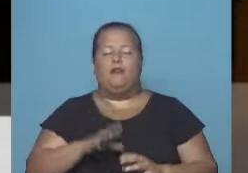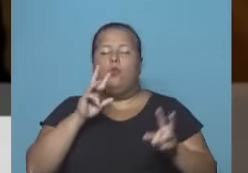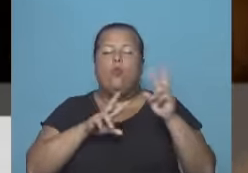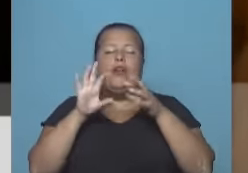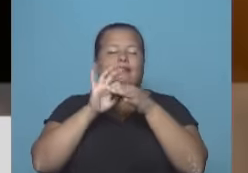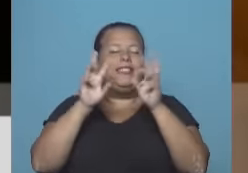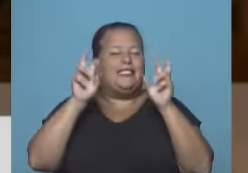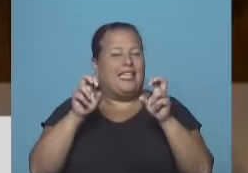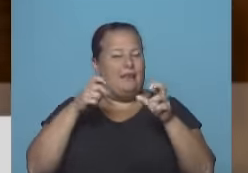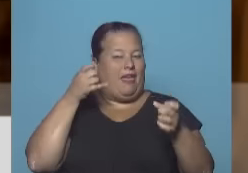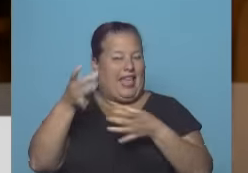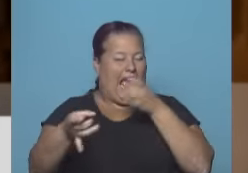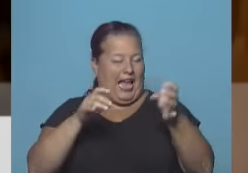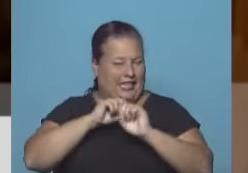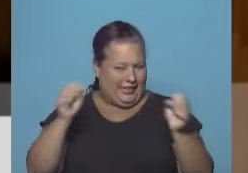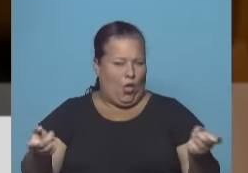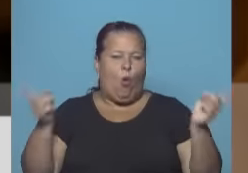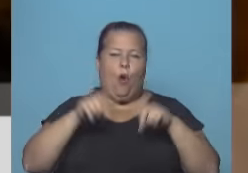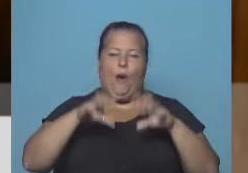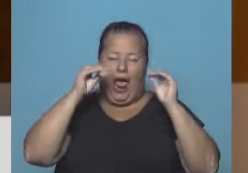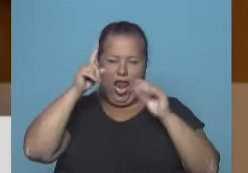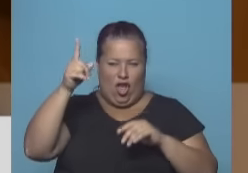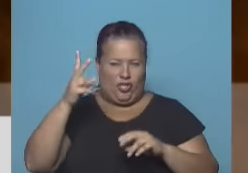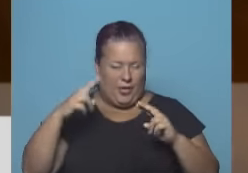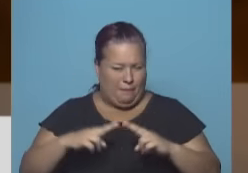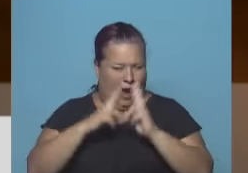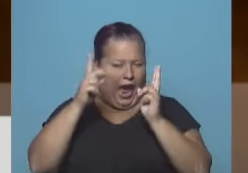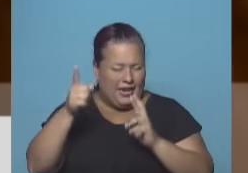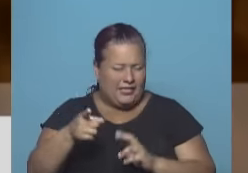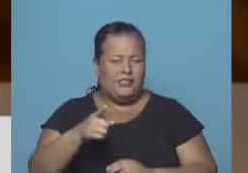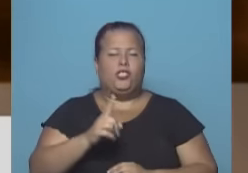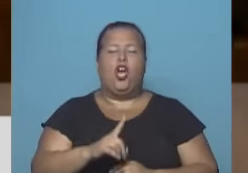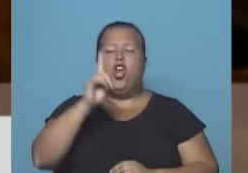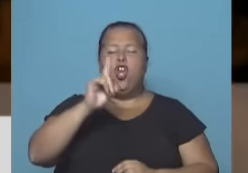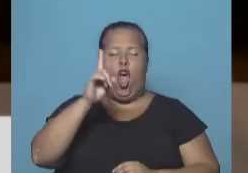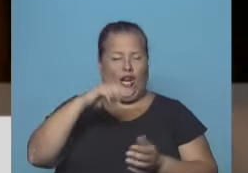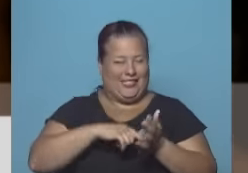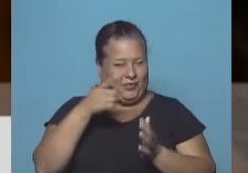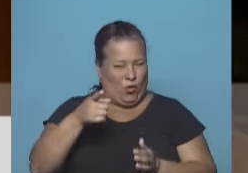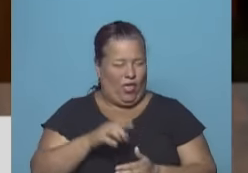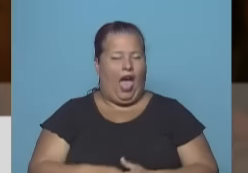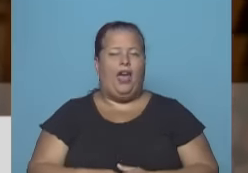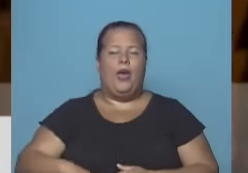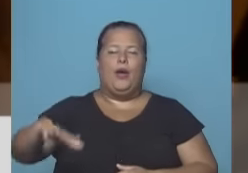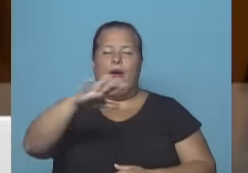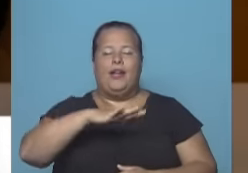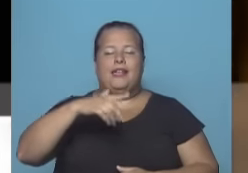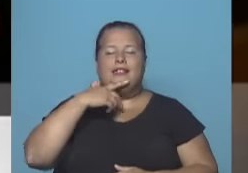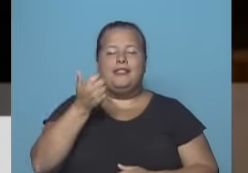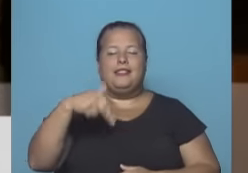relacionados con la ola de atentados. Ya estamos nuevamente en la noche parisina, allí en el norte de la ciudad, en la comuna de